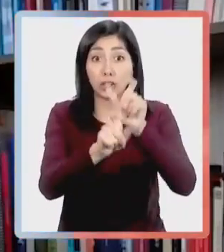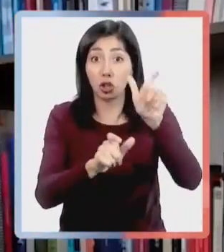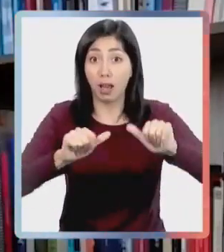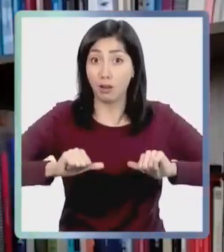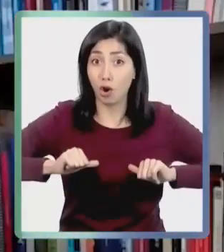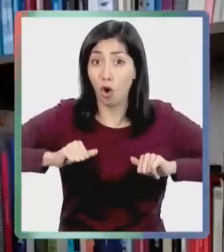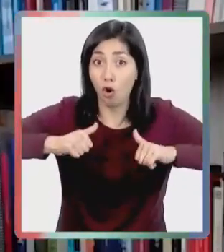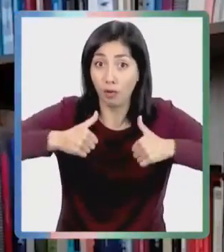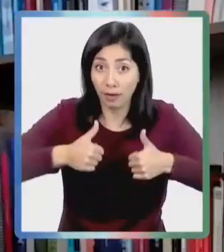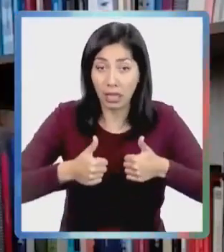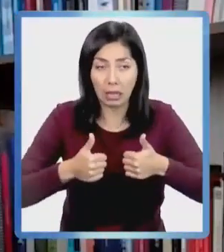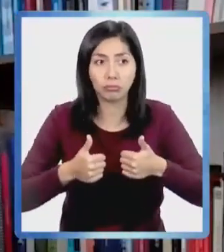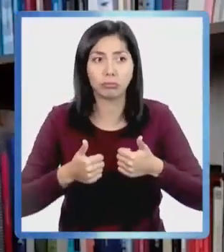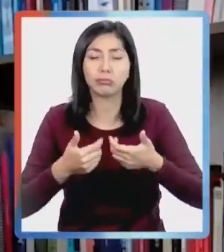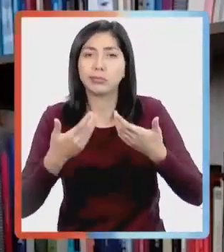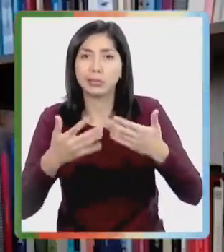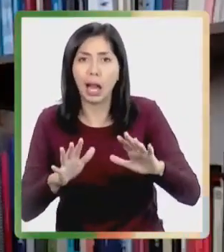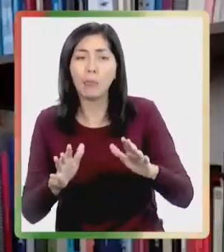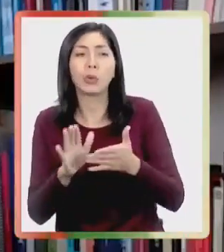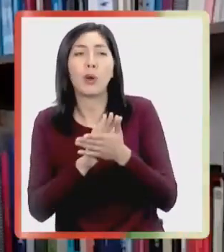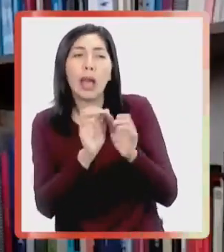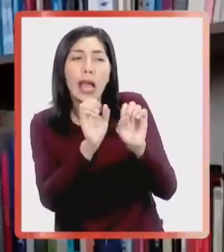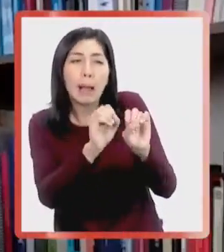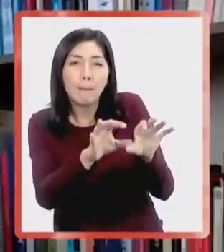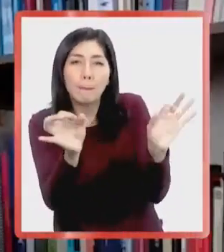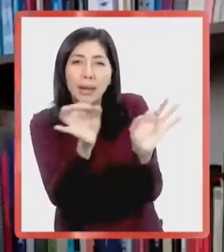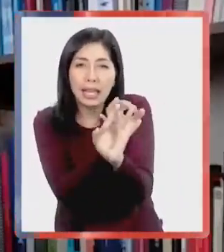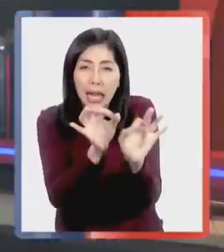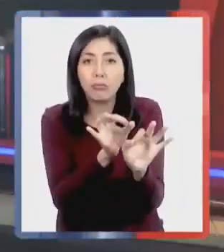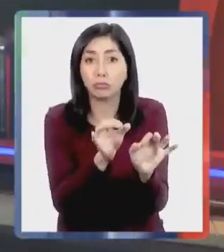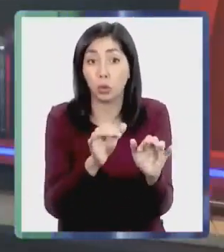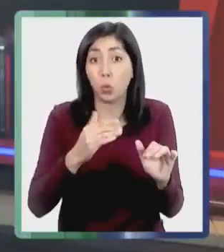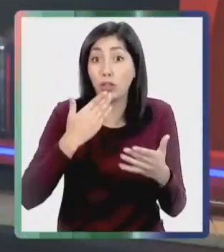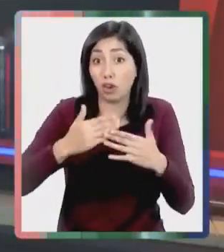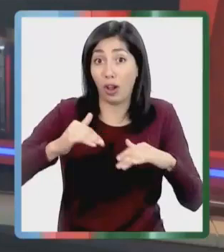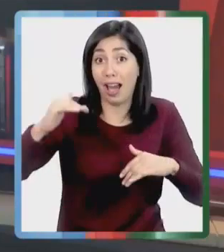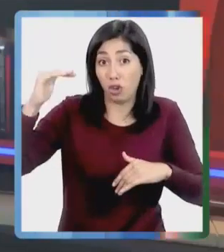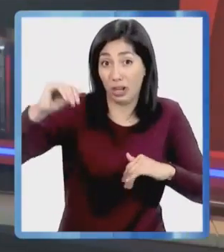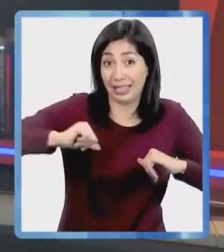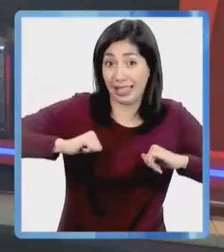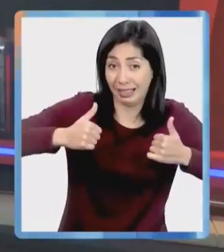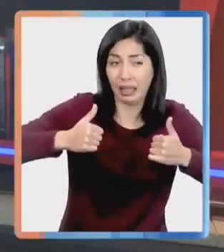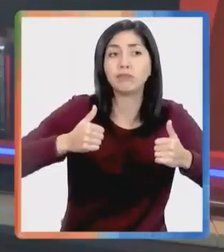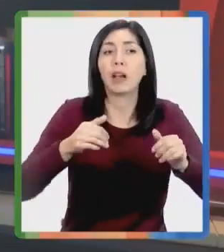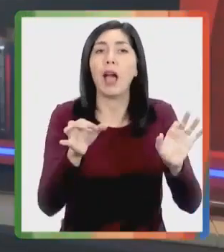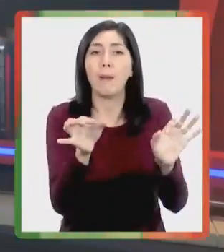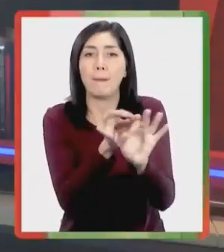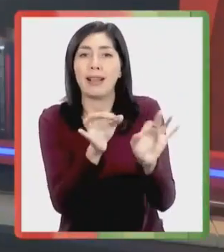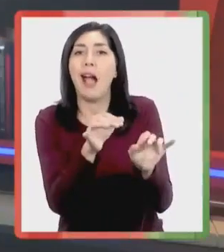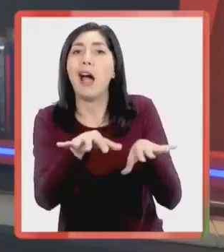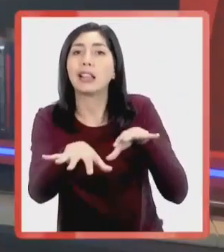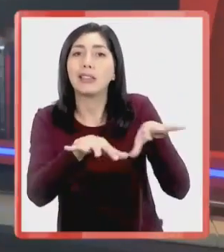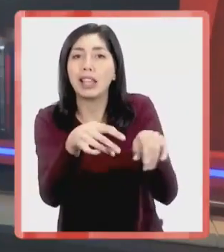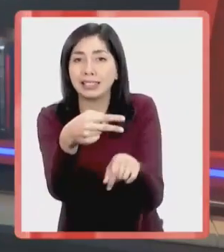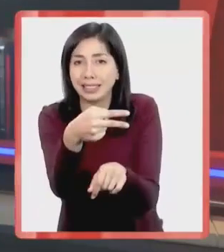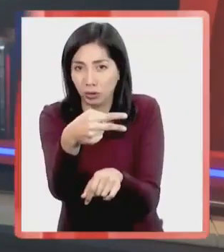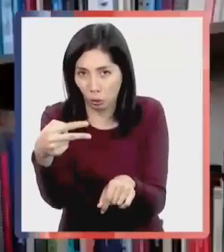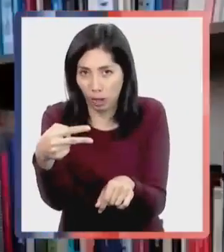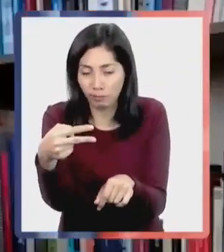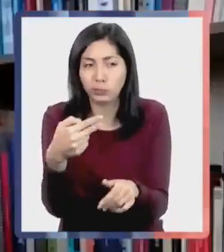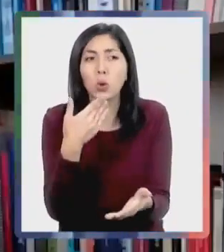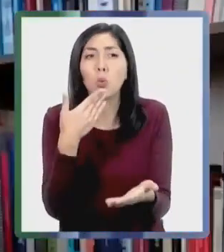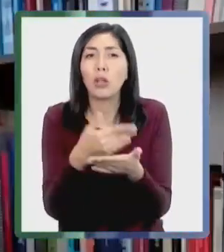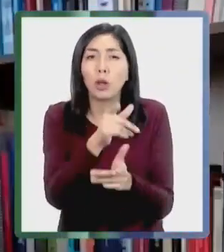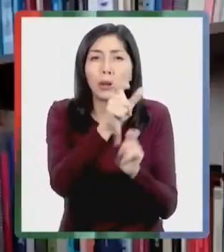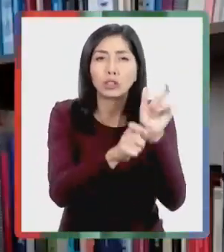las adolescentes, que a quienes uno ya les enseña el tema de actividad sexual propiamente tal, cuando perciben que la persona que les imparte